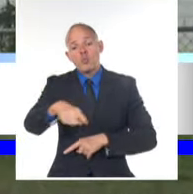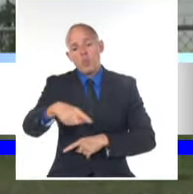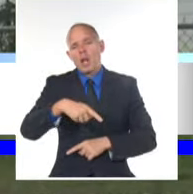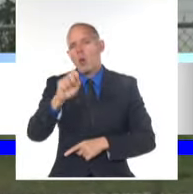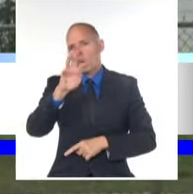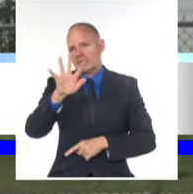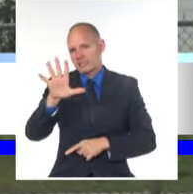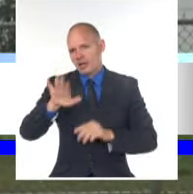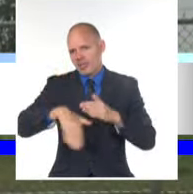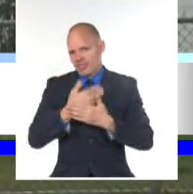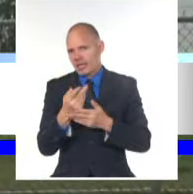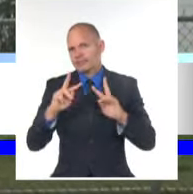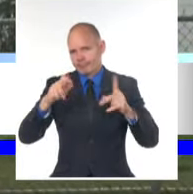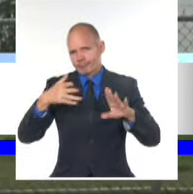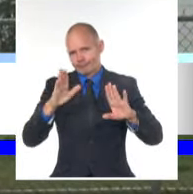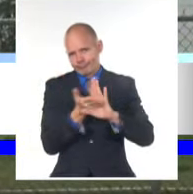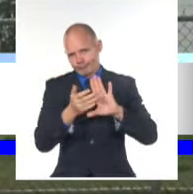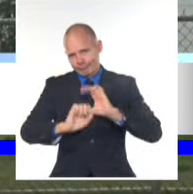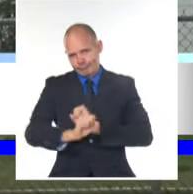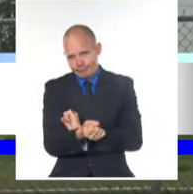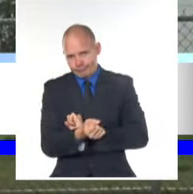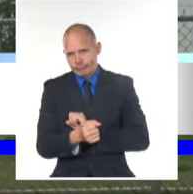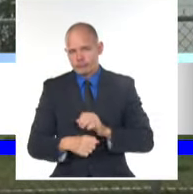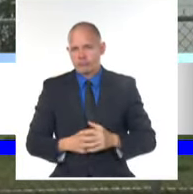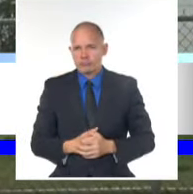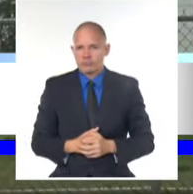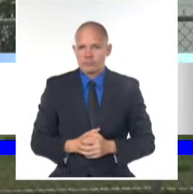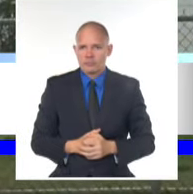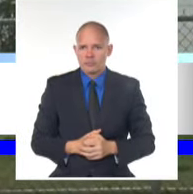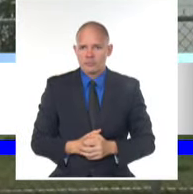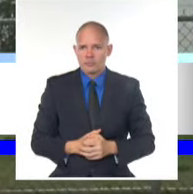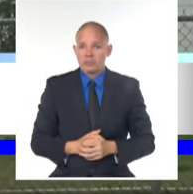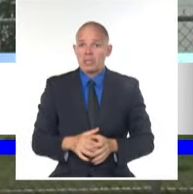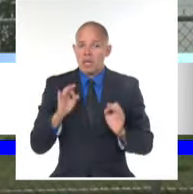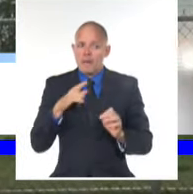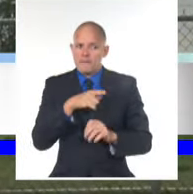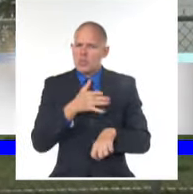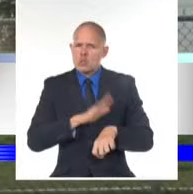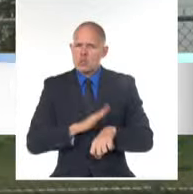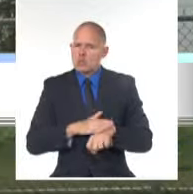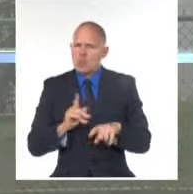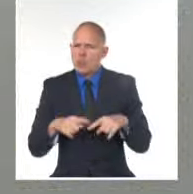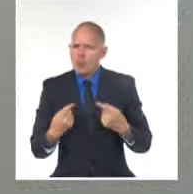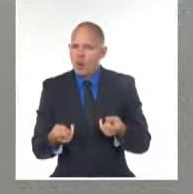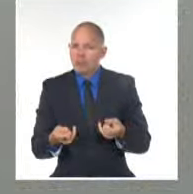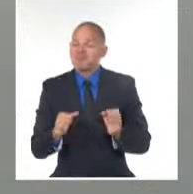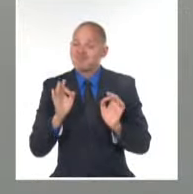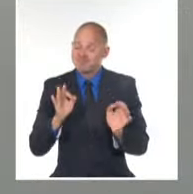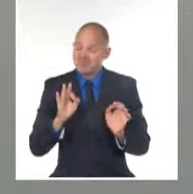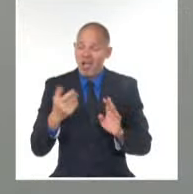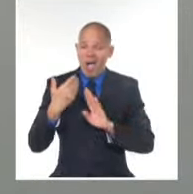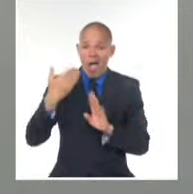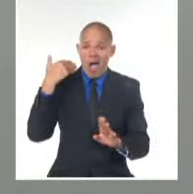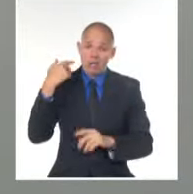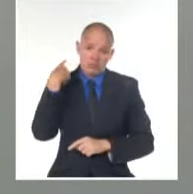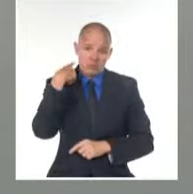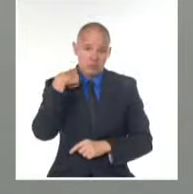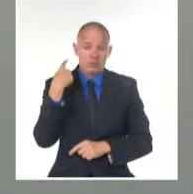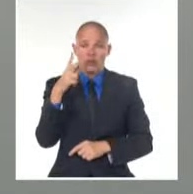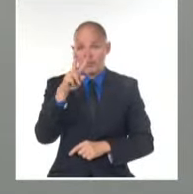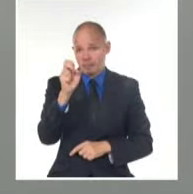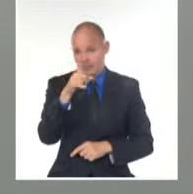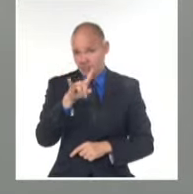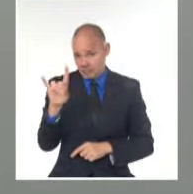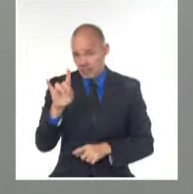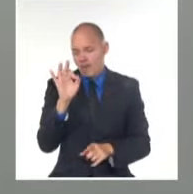según un comunicado del Departamento del Tesoro. Las medidas unilaterales fueron implementadas por primera ocasión en enero de 2019